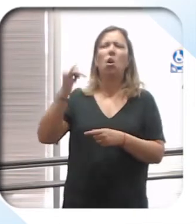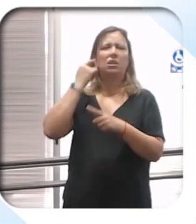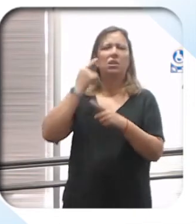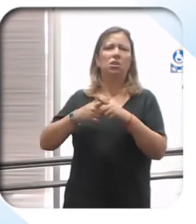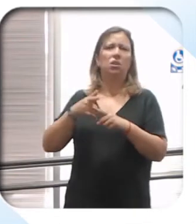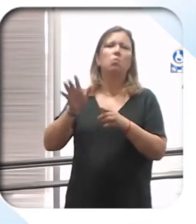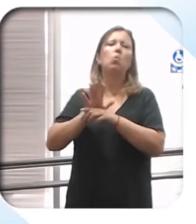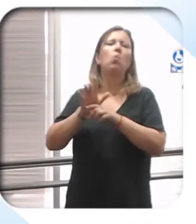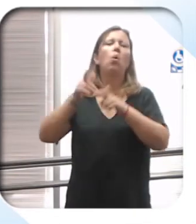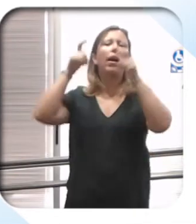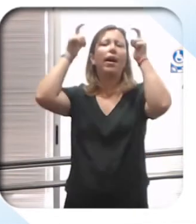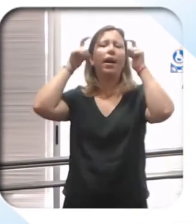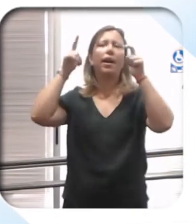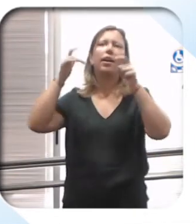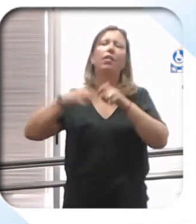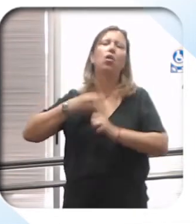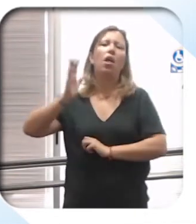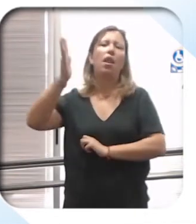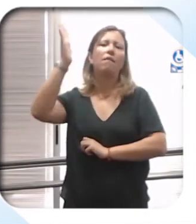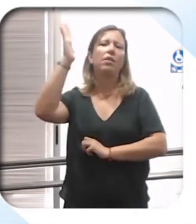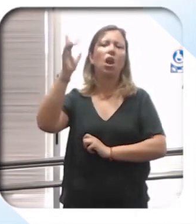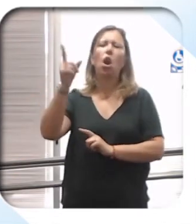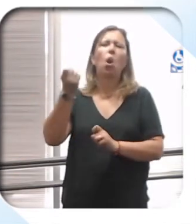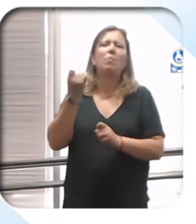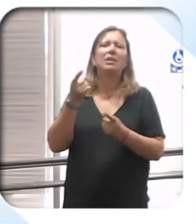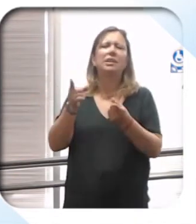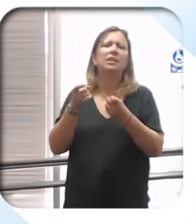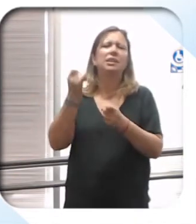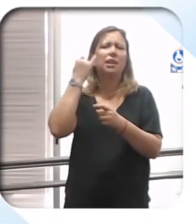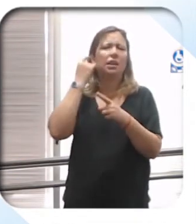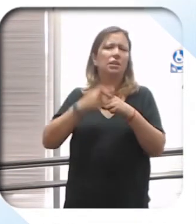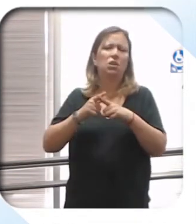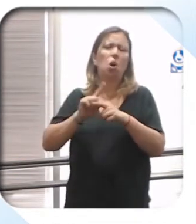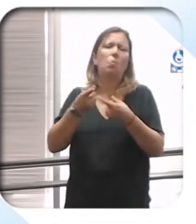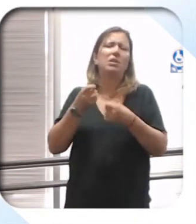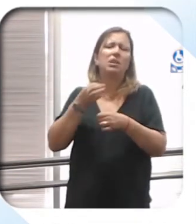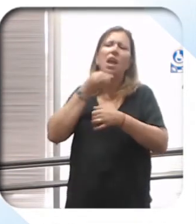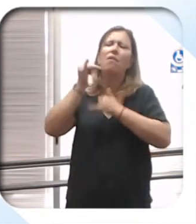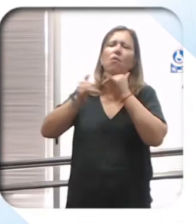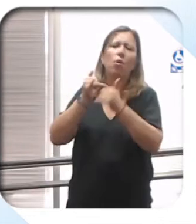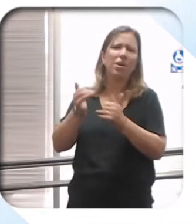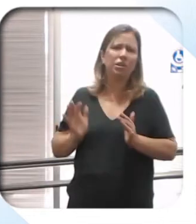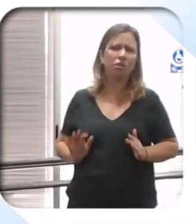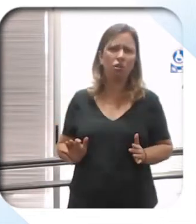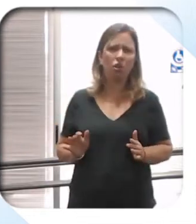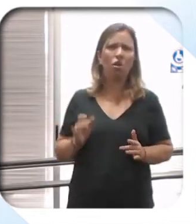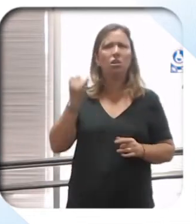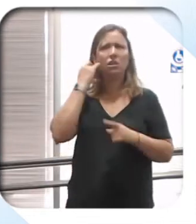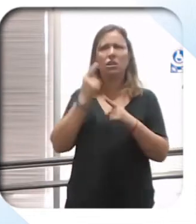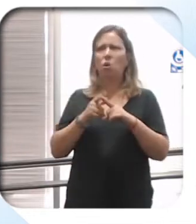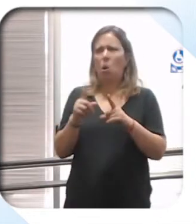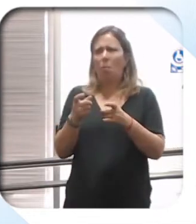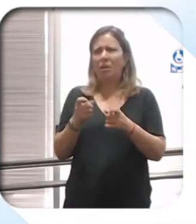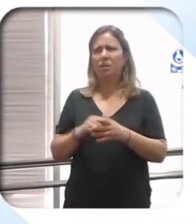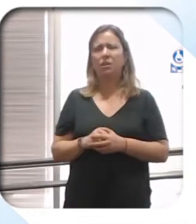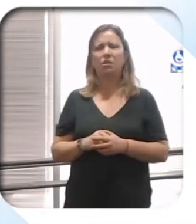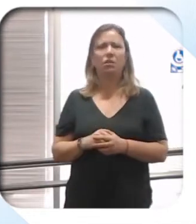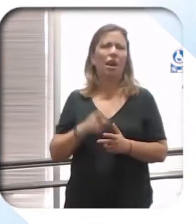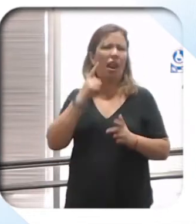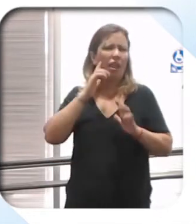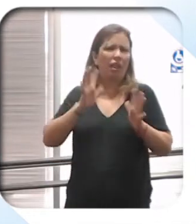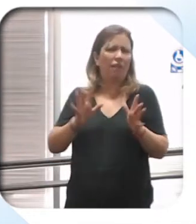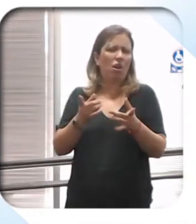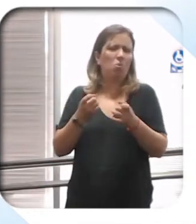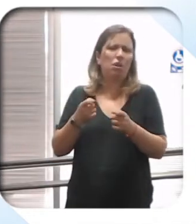ángeles eternos, que no precisan educación sexual, que darles información en sexualidad es al